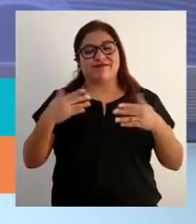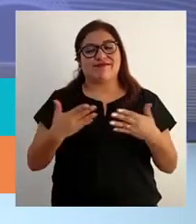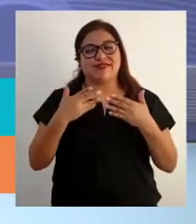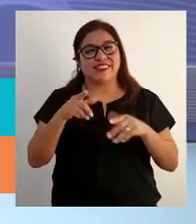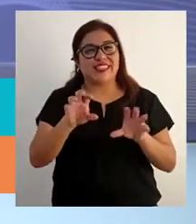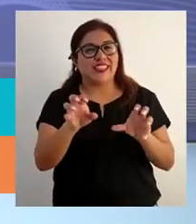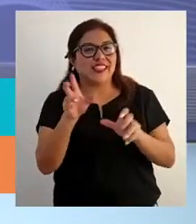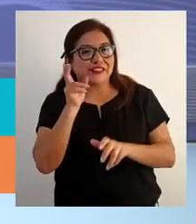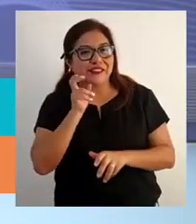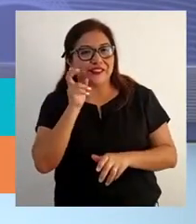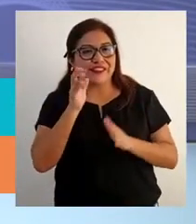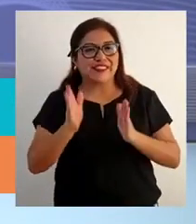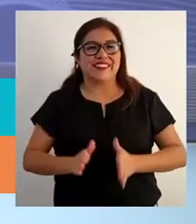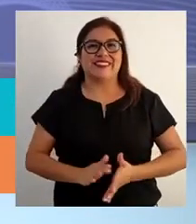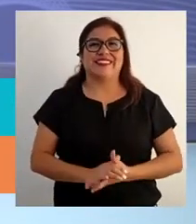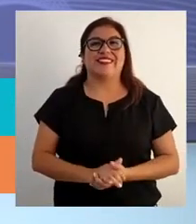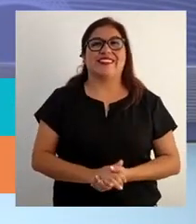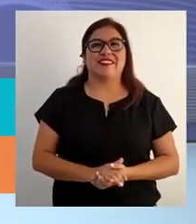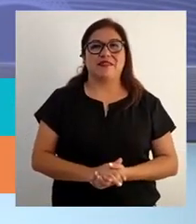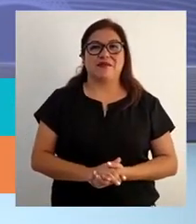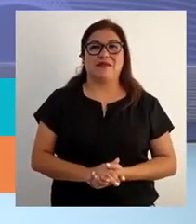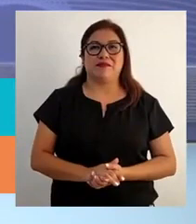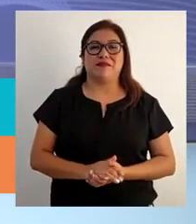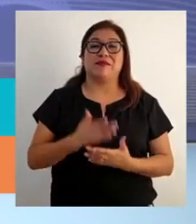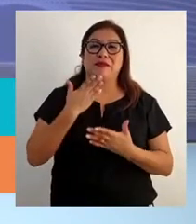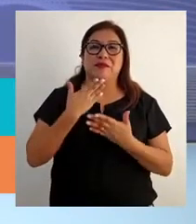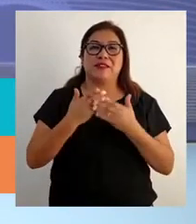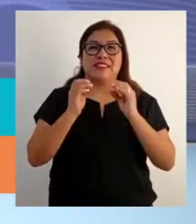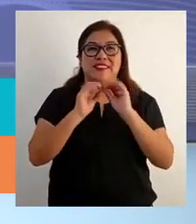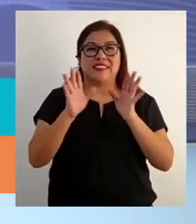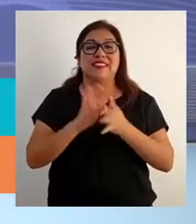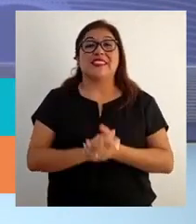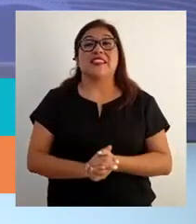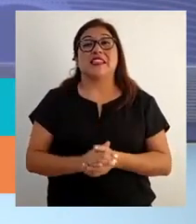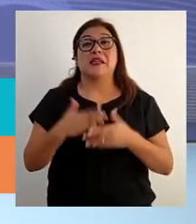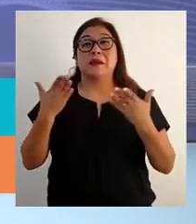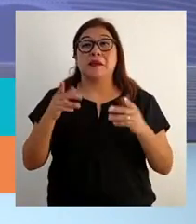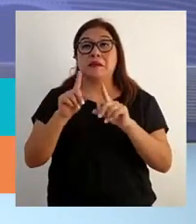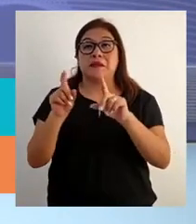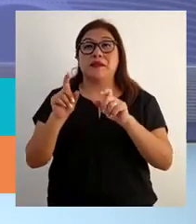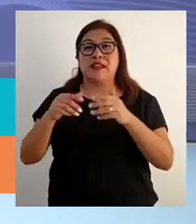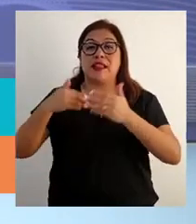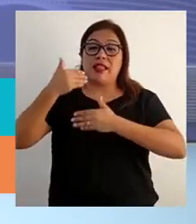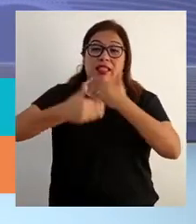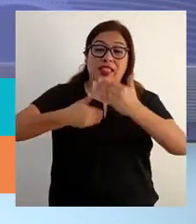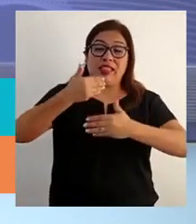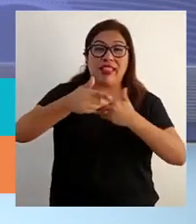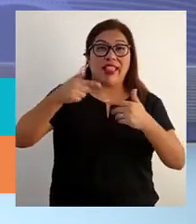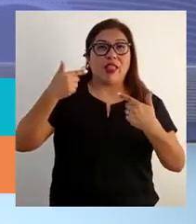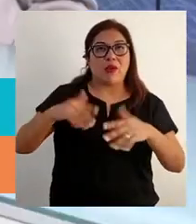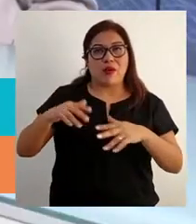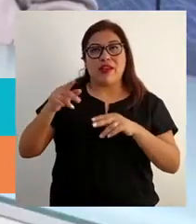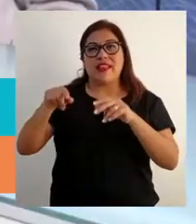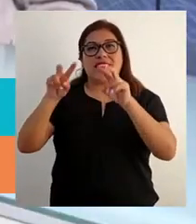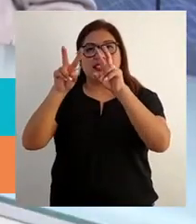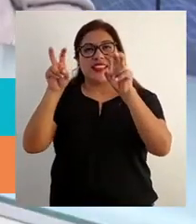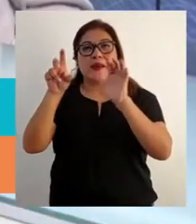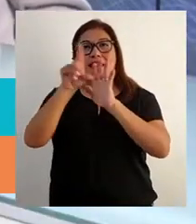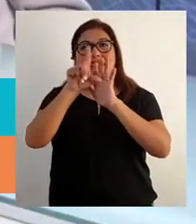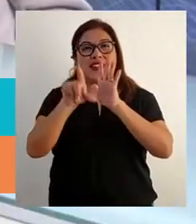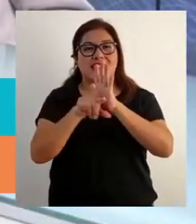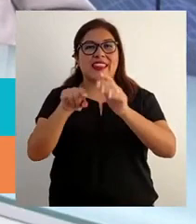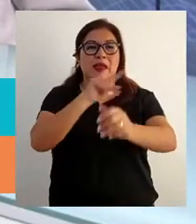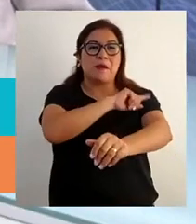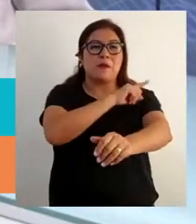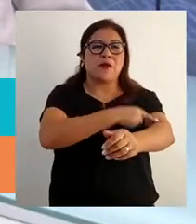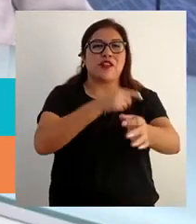radioescuchas. Buenos días. Así es, doctora, con todos estos avances que se vienen dando en tema de la legislación, el Poder Judicial, a través